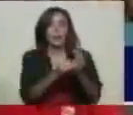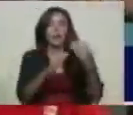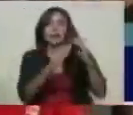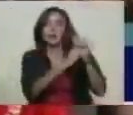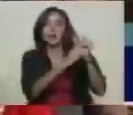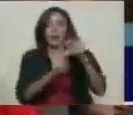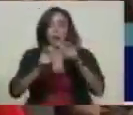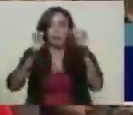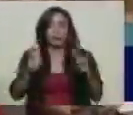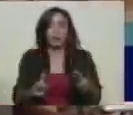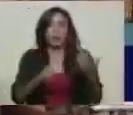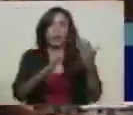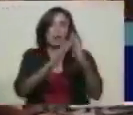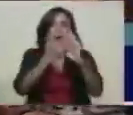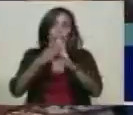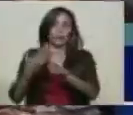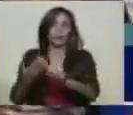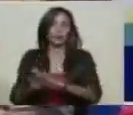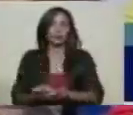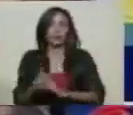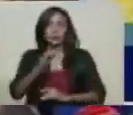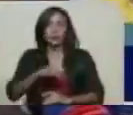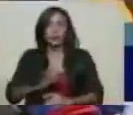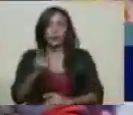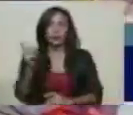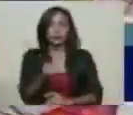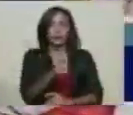comunidades. ¿Es posible?